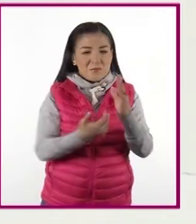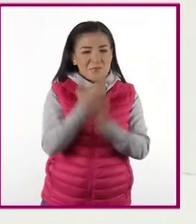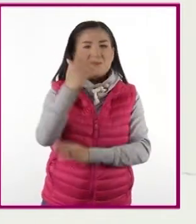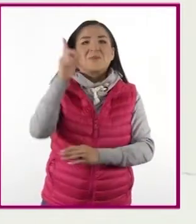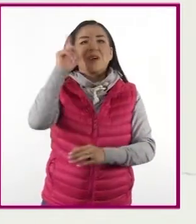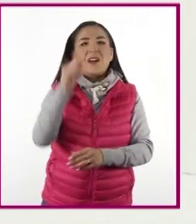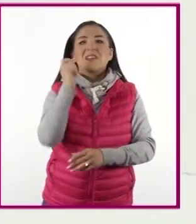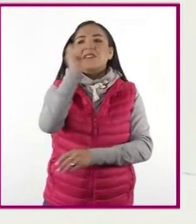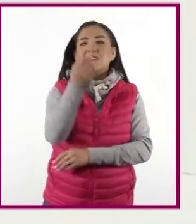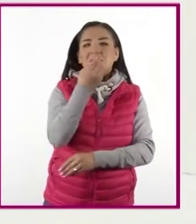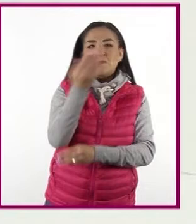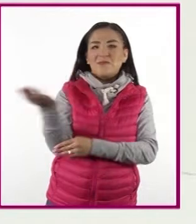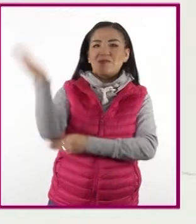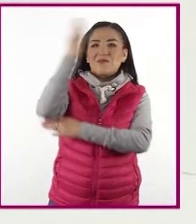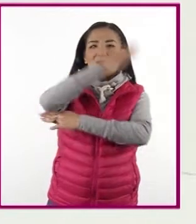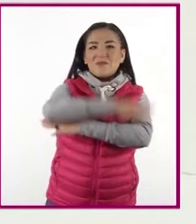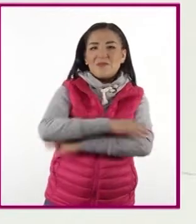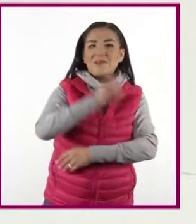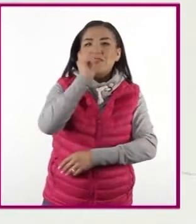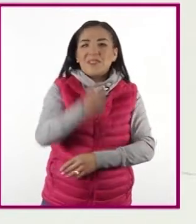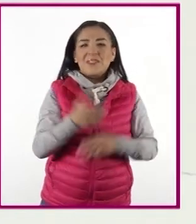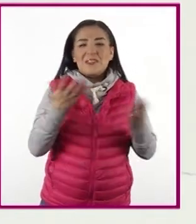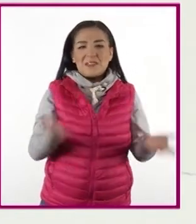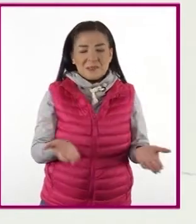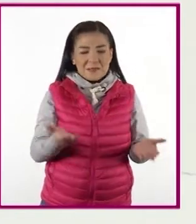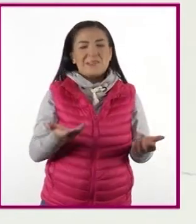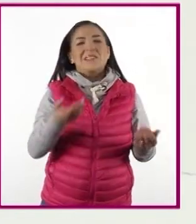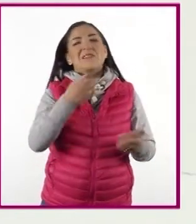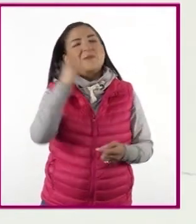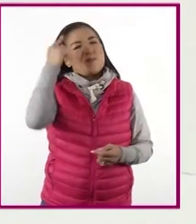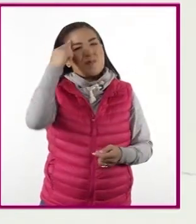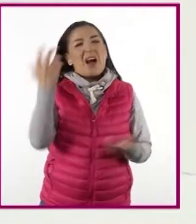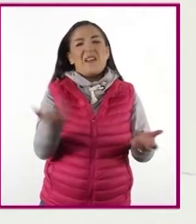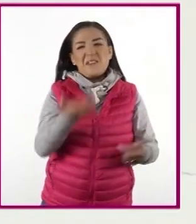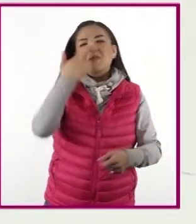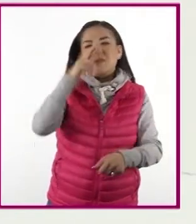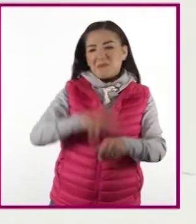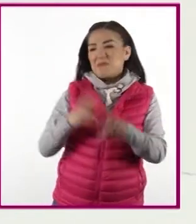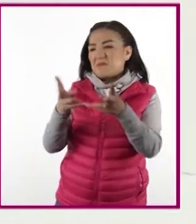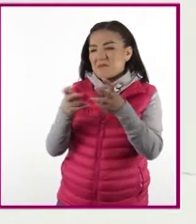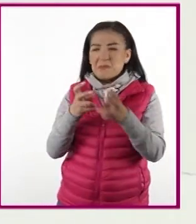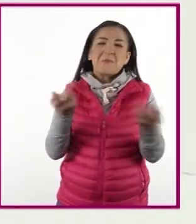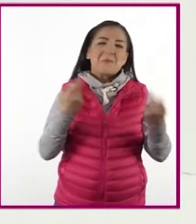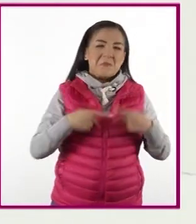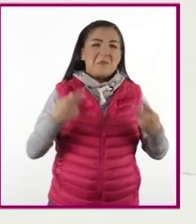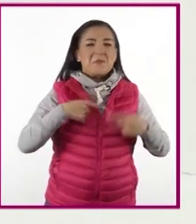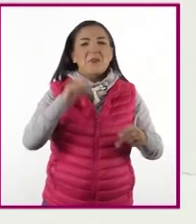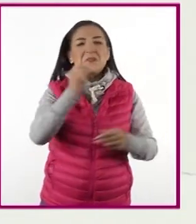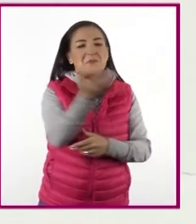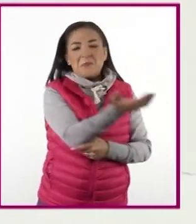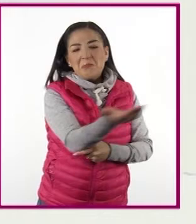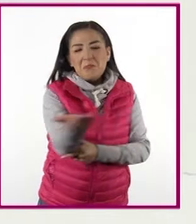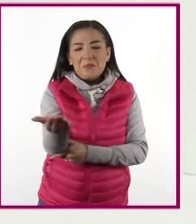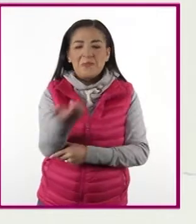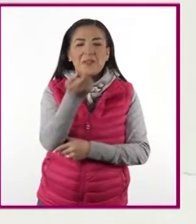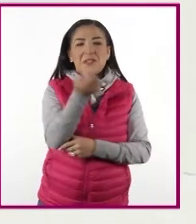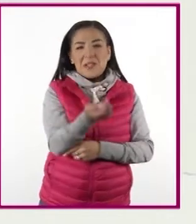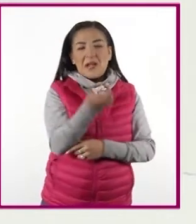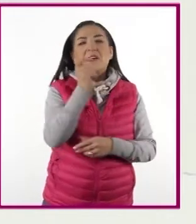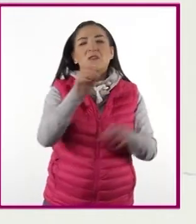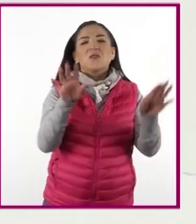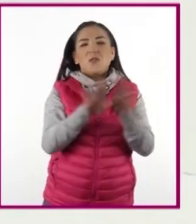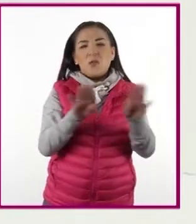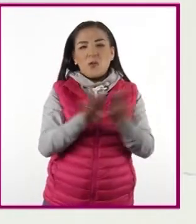día, confiando solo en lo robado o en la limosna, ambas cosas muchas veces gastadas en los